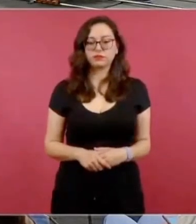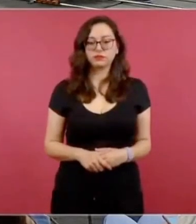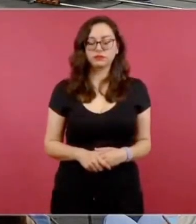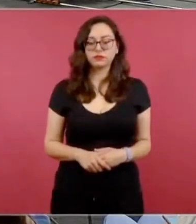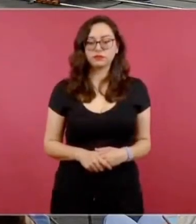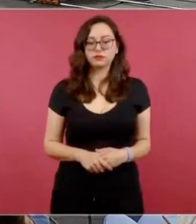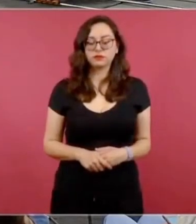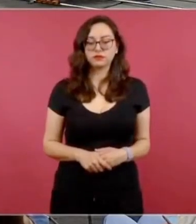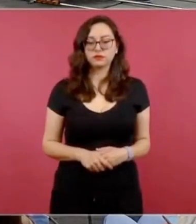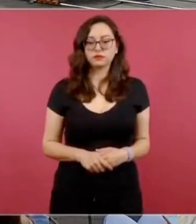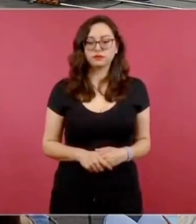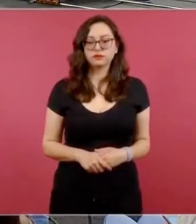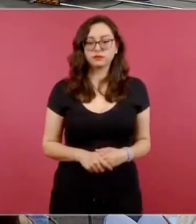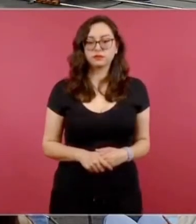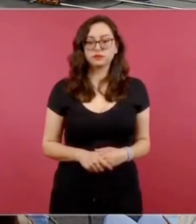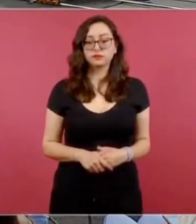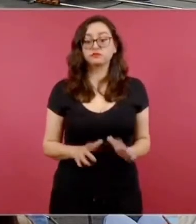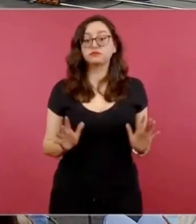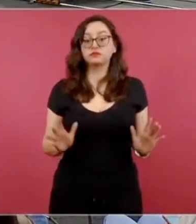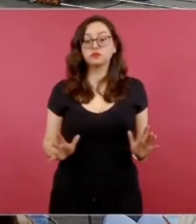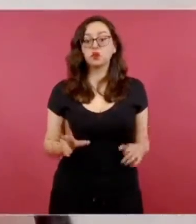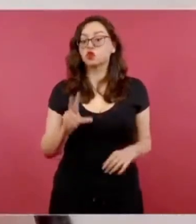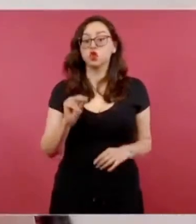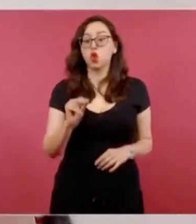Y es nada más en las ciudades